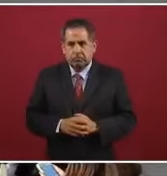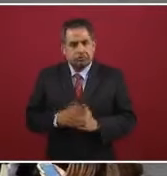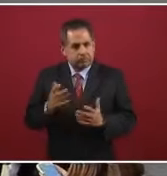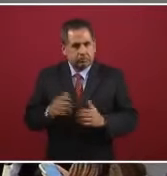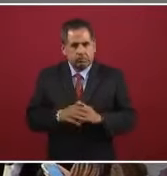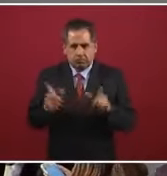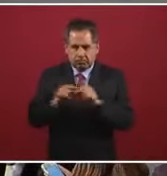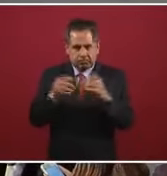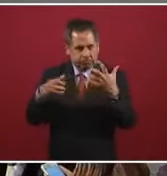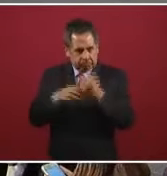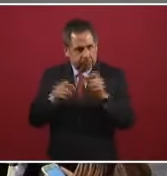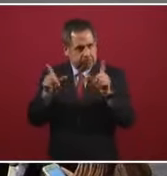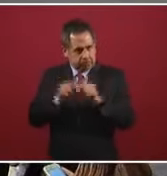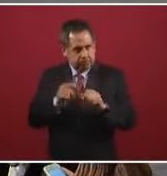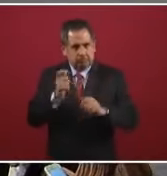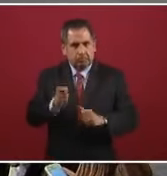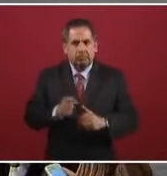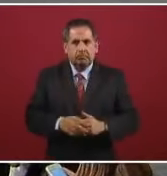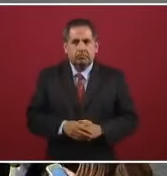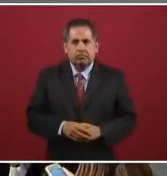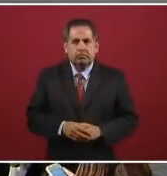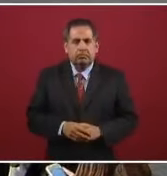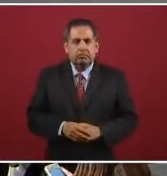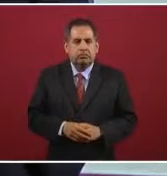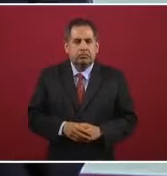en síntesis,